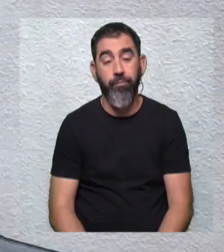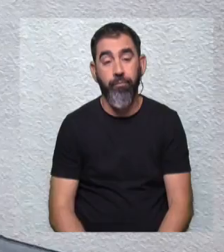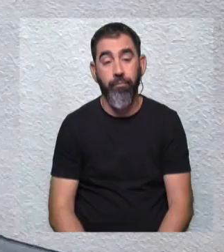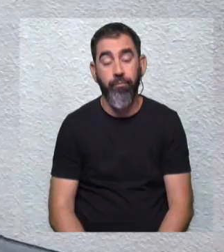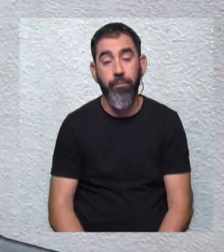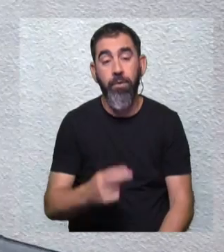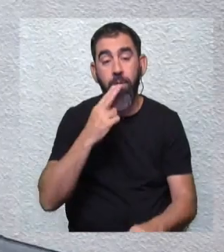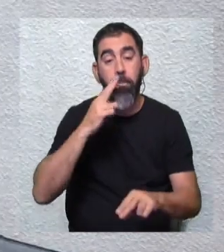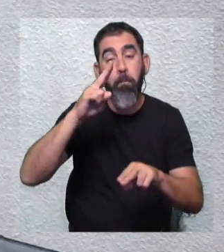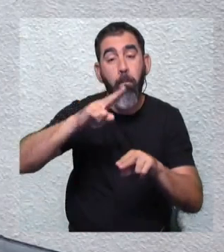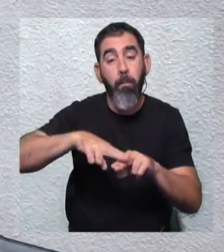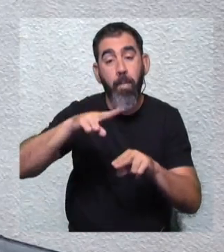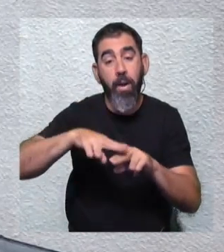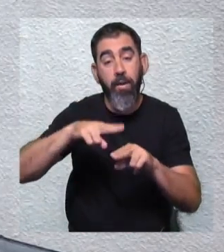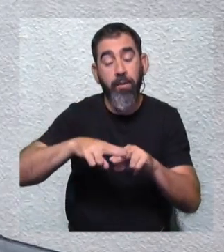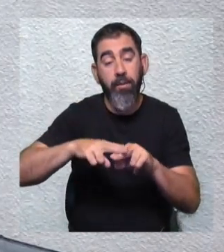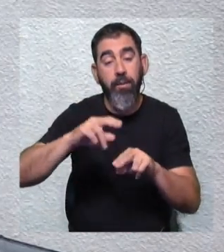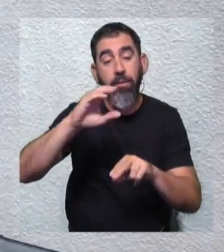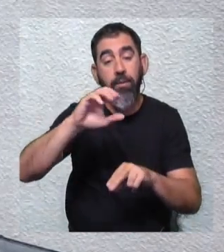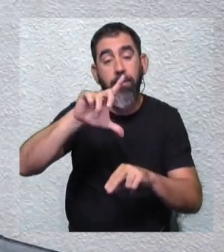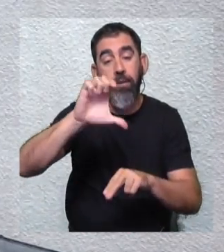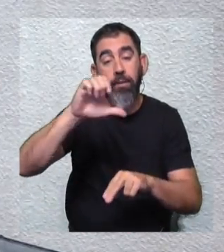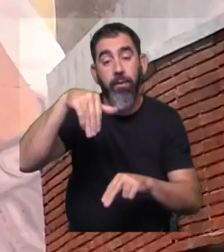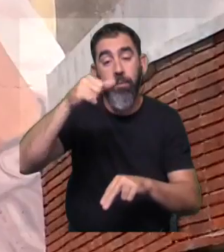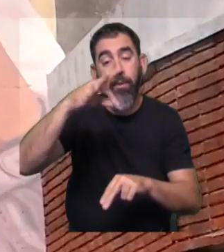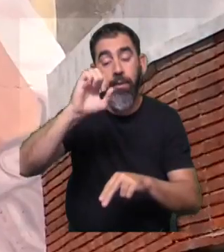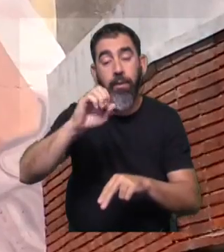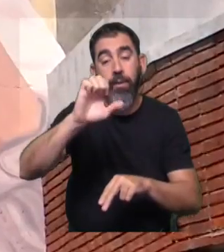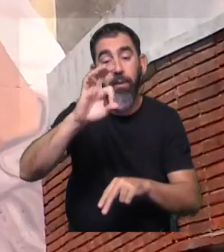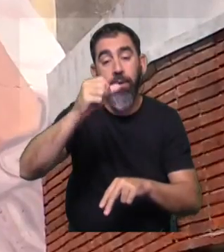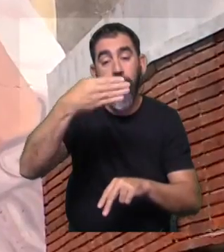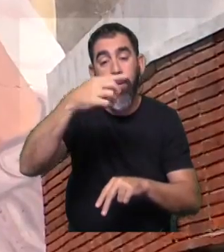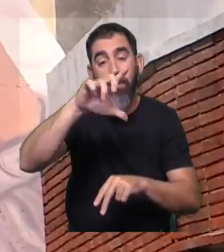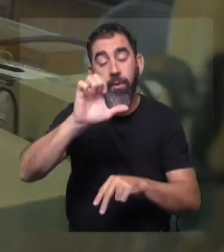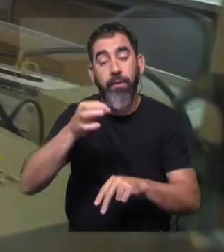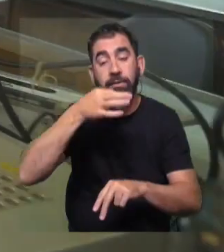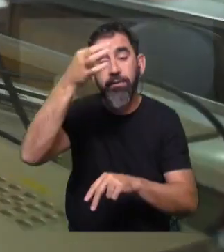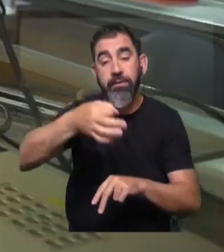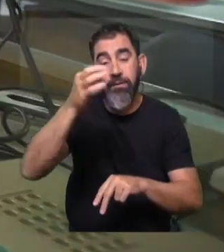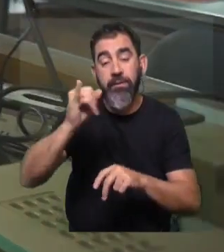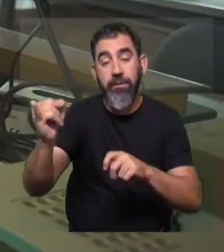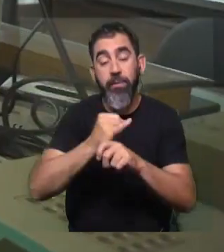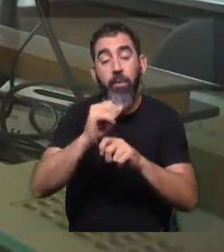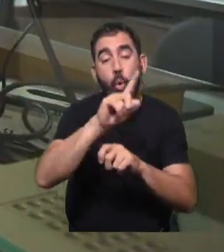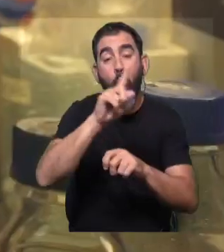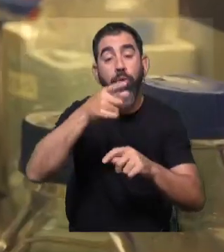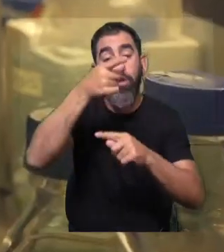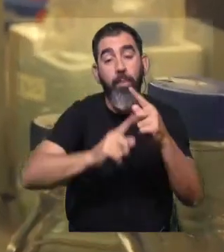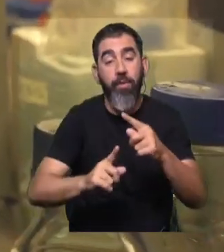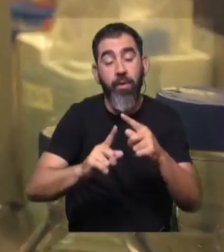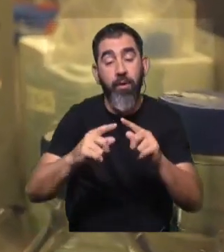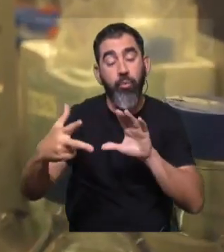El martes próximo, el Instituto Clemente Estable invita a participar de su seminario institucional desde las 11:30 y en